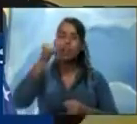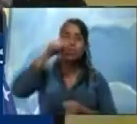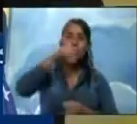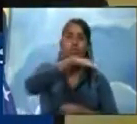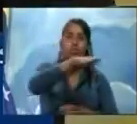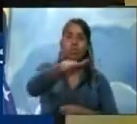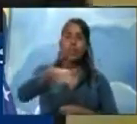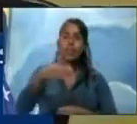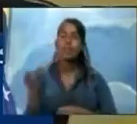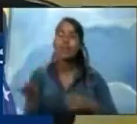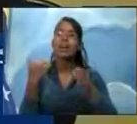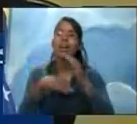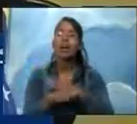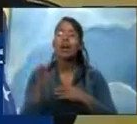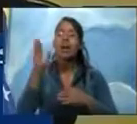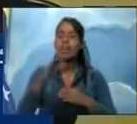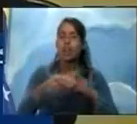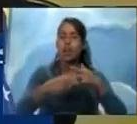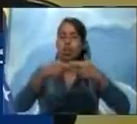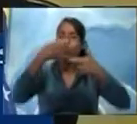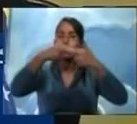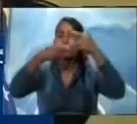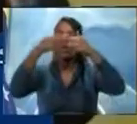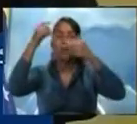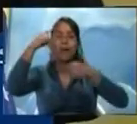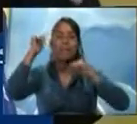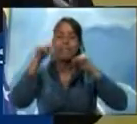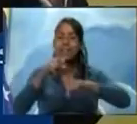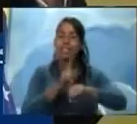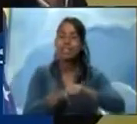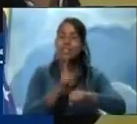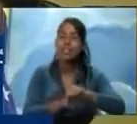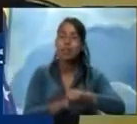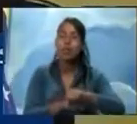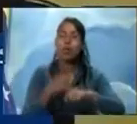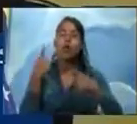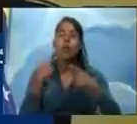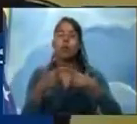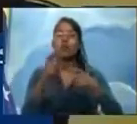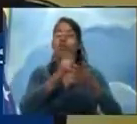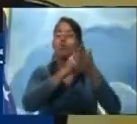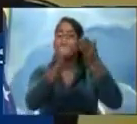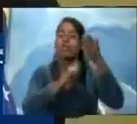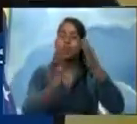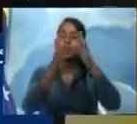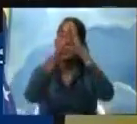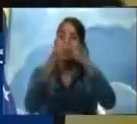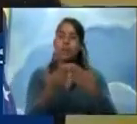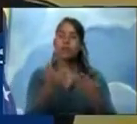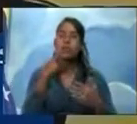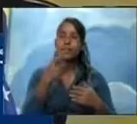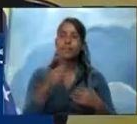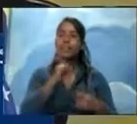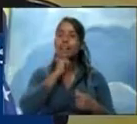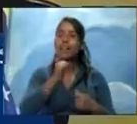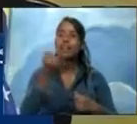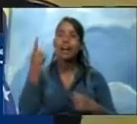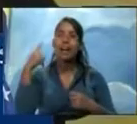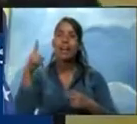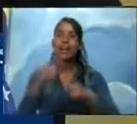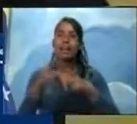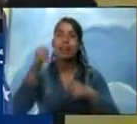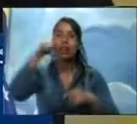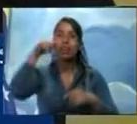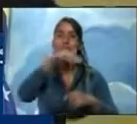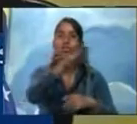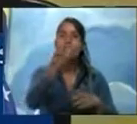que iban a estar construidas para este tiempo futuro, pero los escritores bíblicos dicen que eran aquellas ciudades